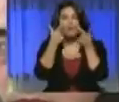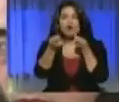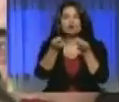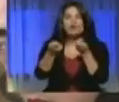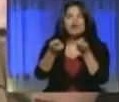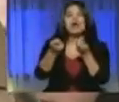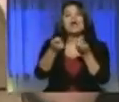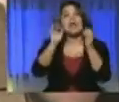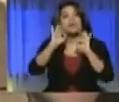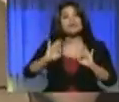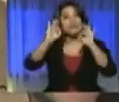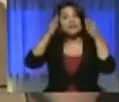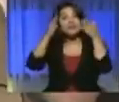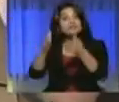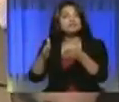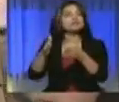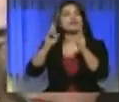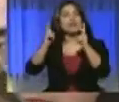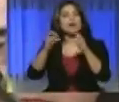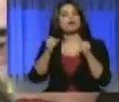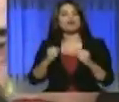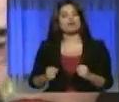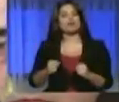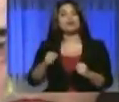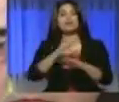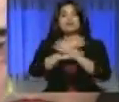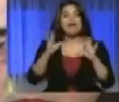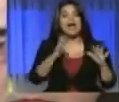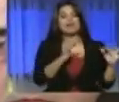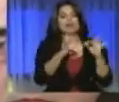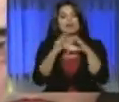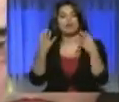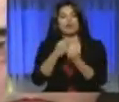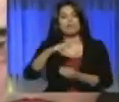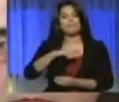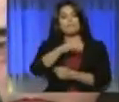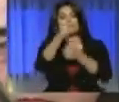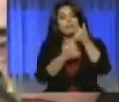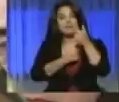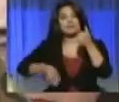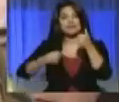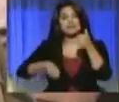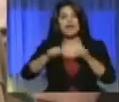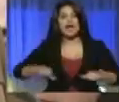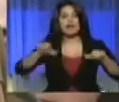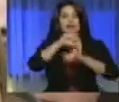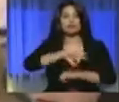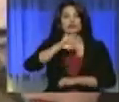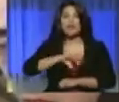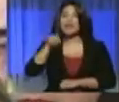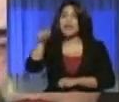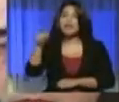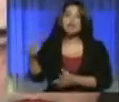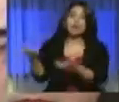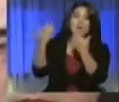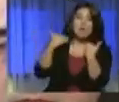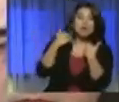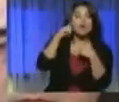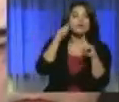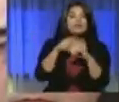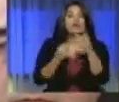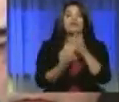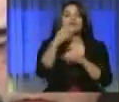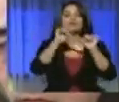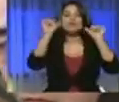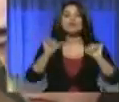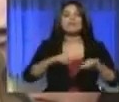la consolidación. Es por eso que estamos articulando con la Vicepresidencia del Área Social, que nos permita pues crear un sistema nacional de